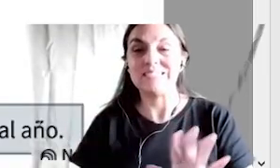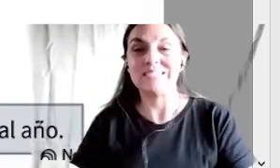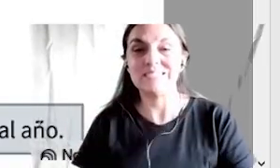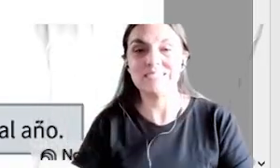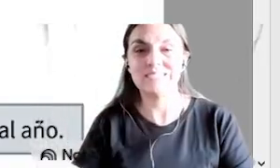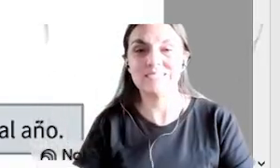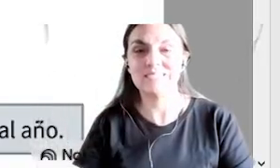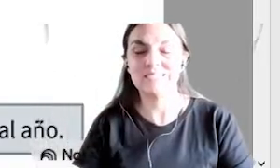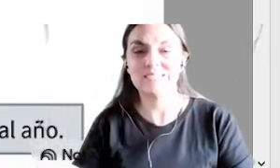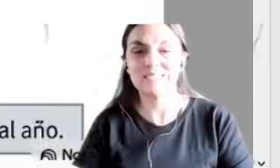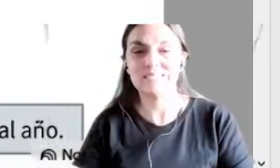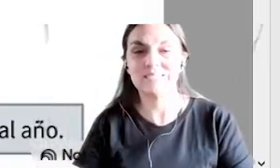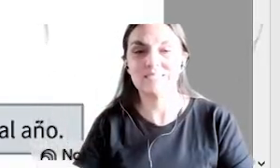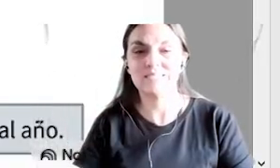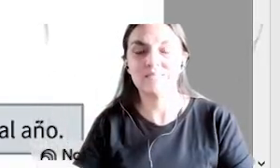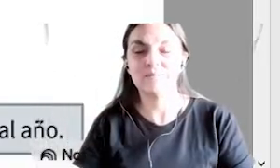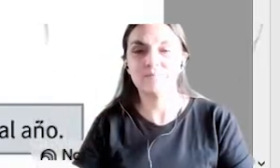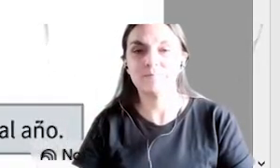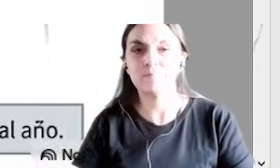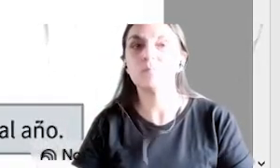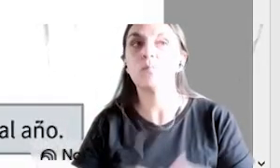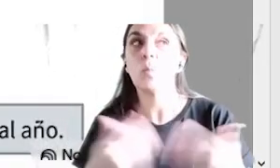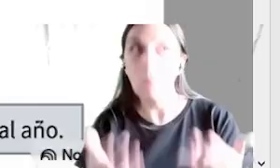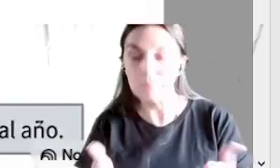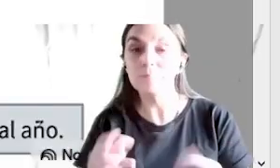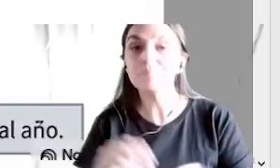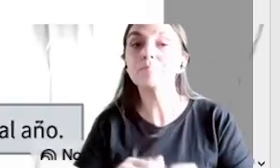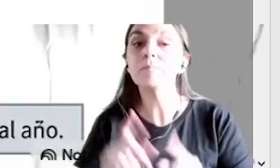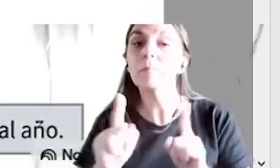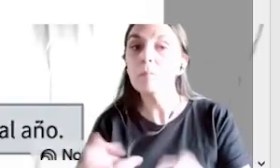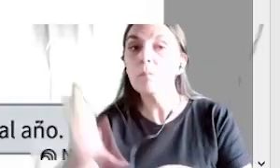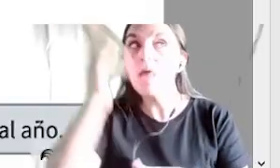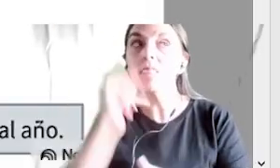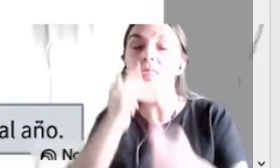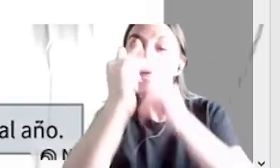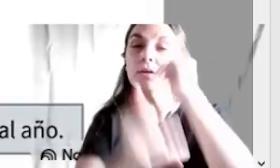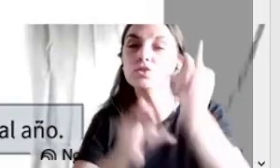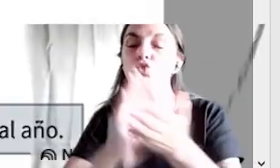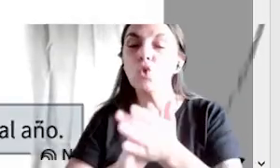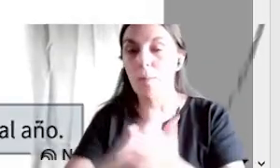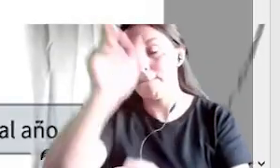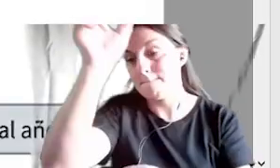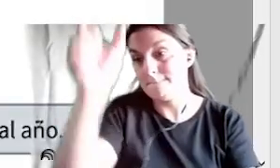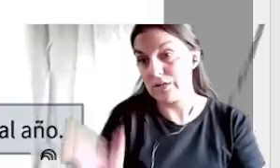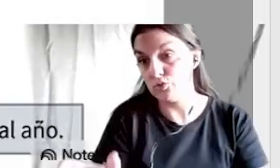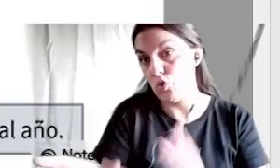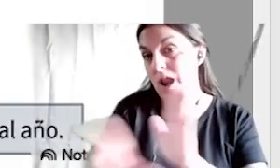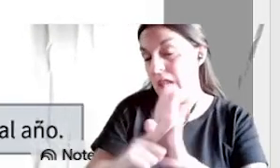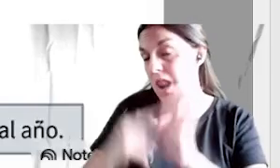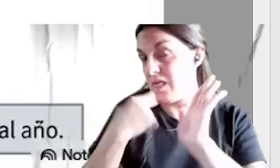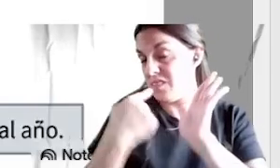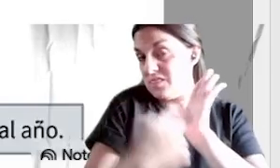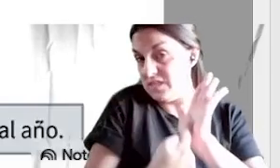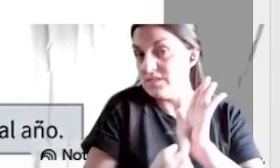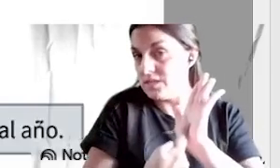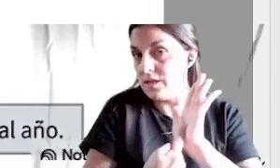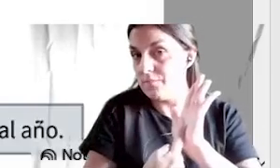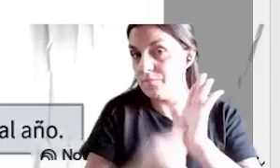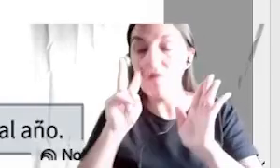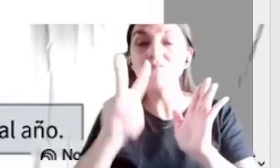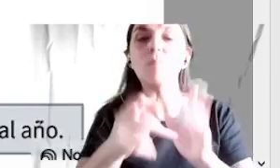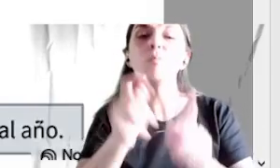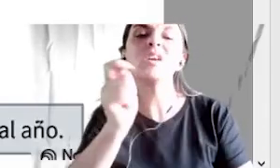el cursor, tengo que definir, cuando estábamos hablando de esos sujetos que la misma ley menciona, aquí tenemos a